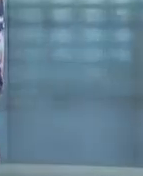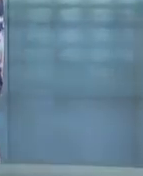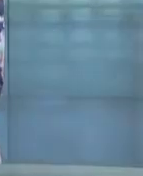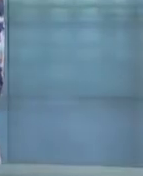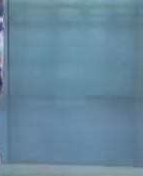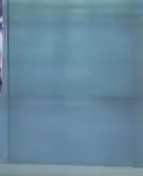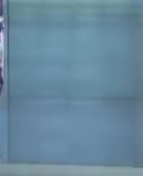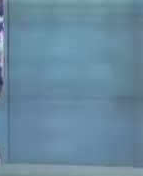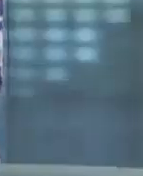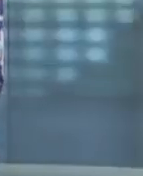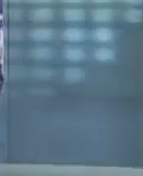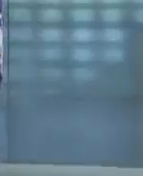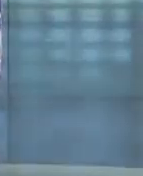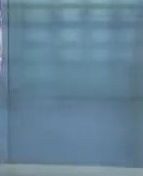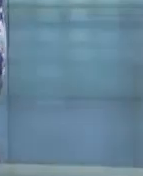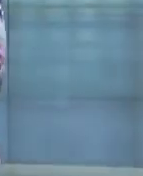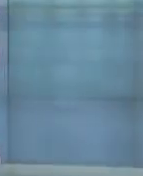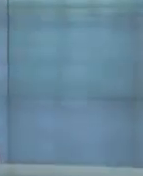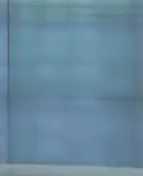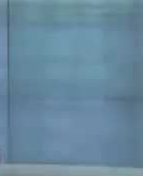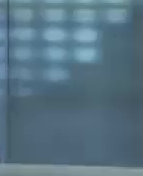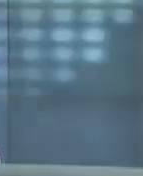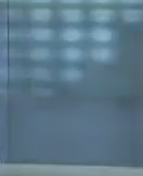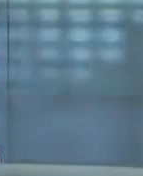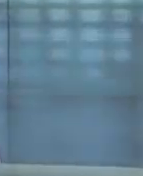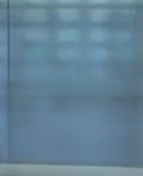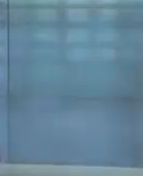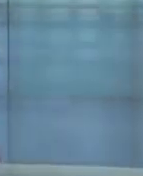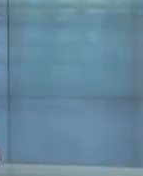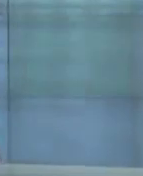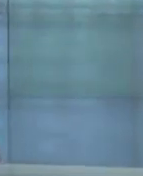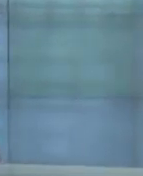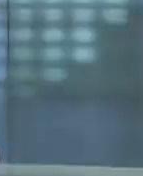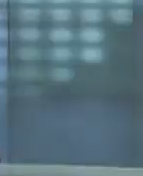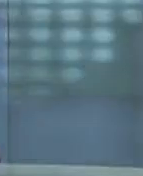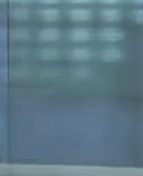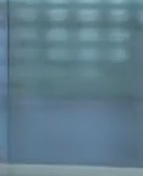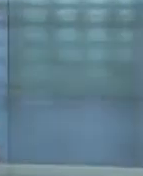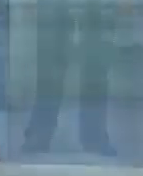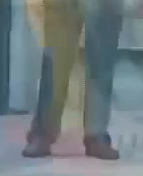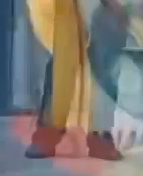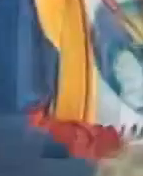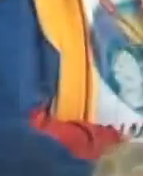Y a esta hora nos enlazamos con el Congreso Venezolano de las Mujeres. Veamos.